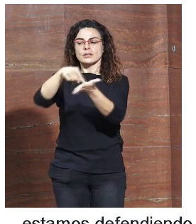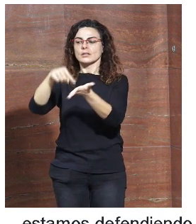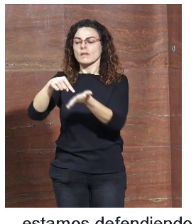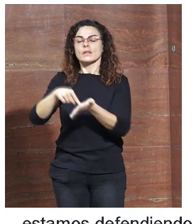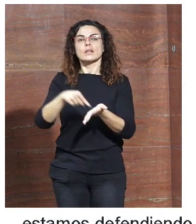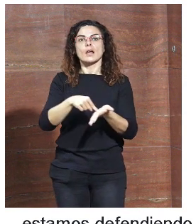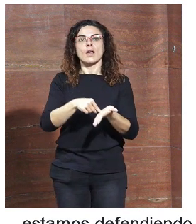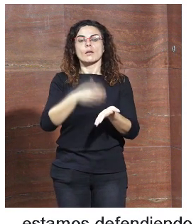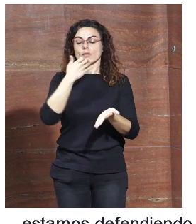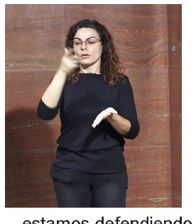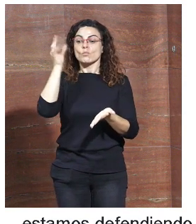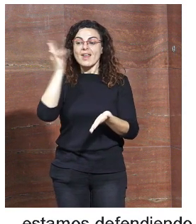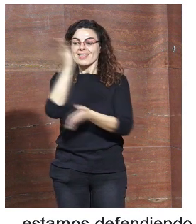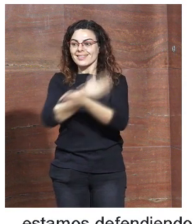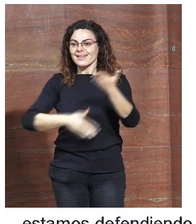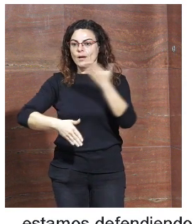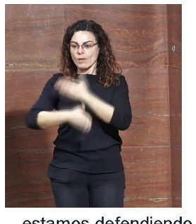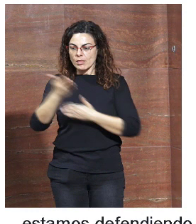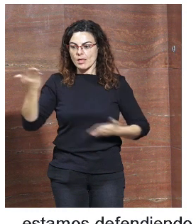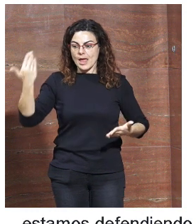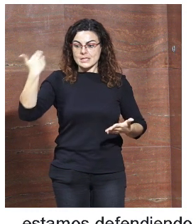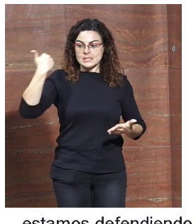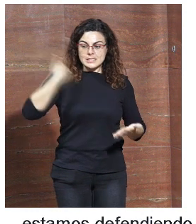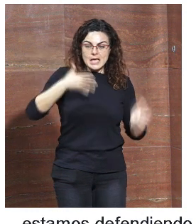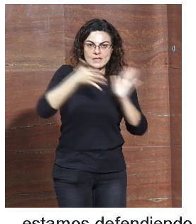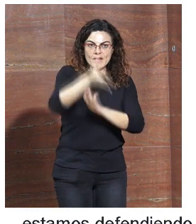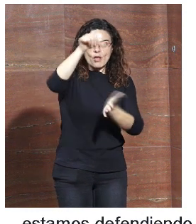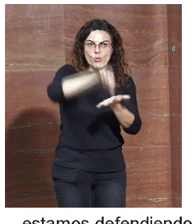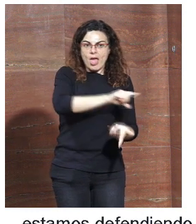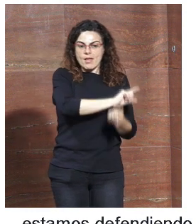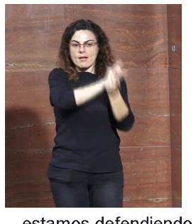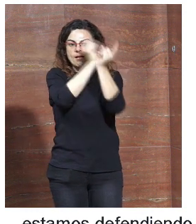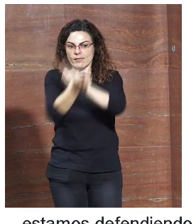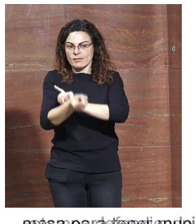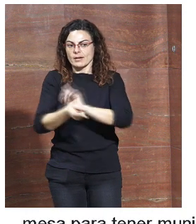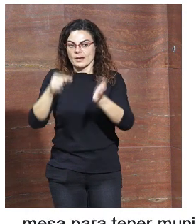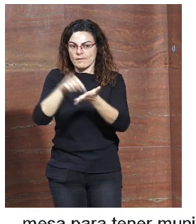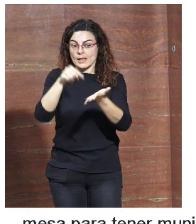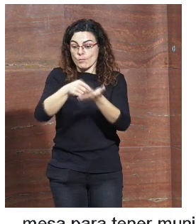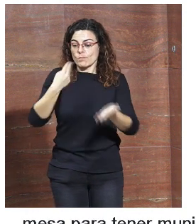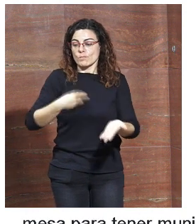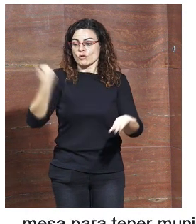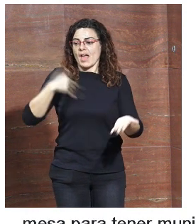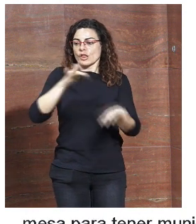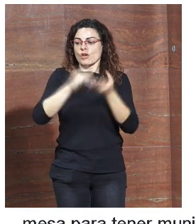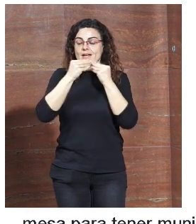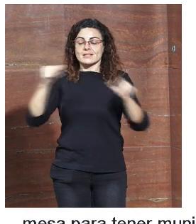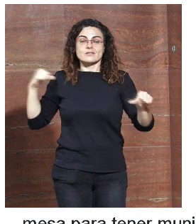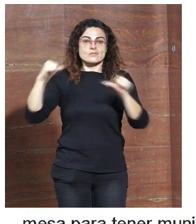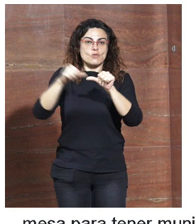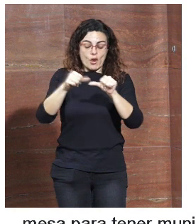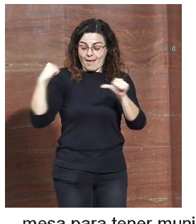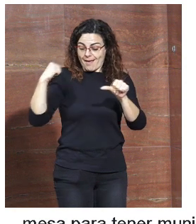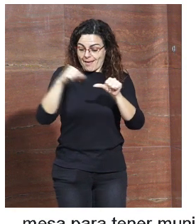mujeres con discapacidad ya estábamos transformando las ciudades. O sea, esto no es nuevo, ¿no? Ya ha pasado con la historia, esa parte de